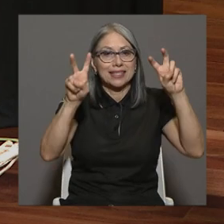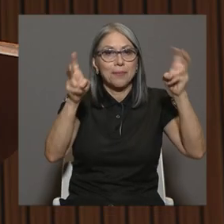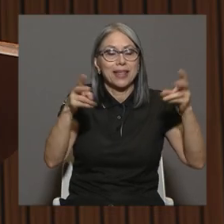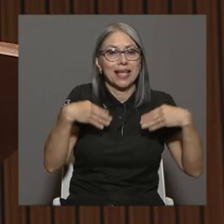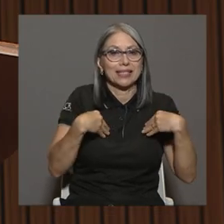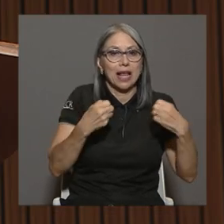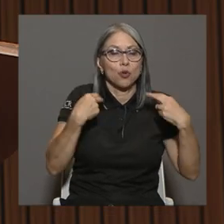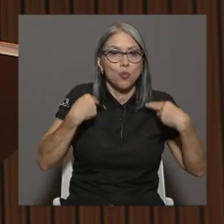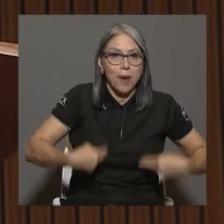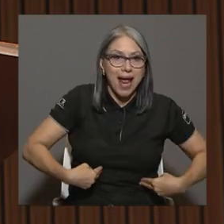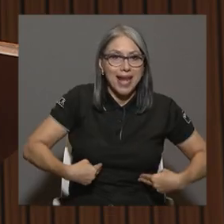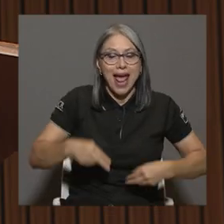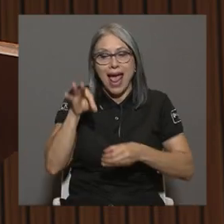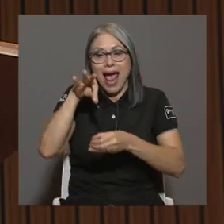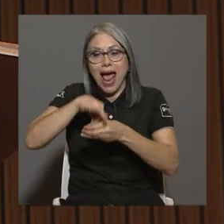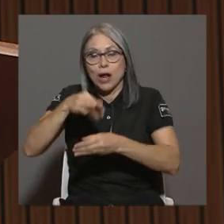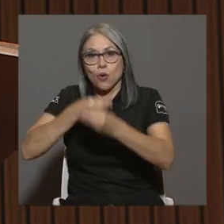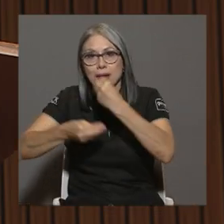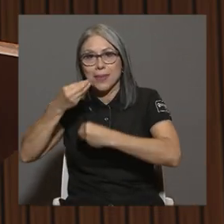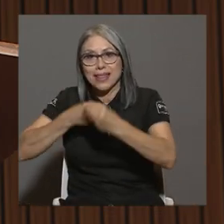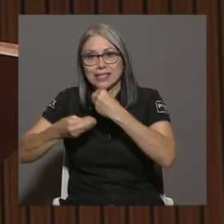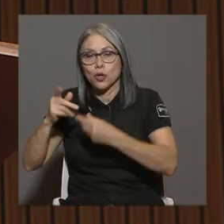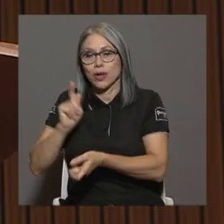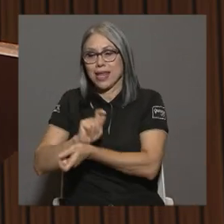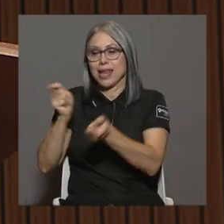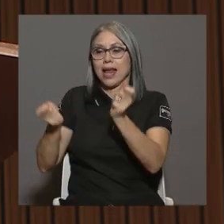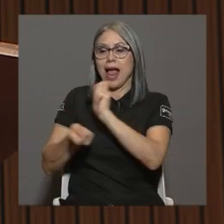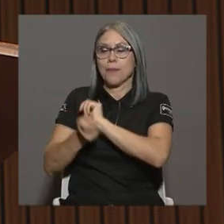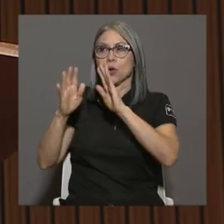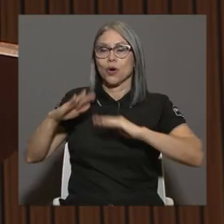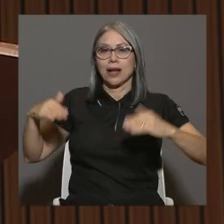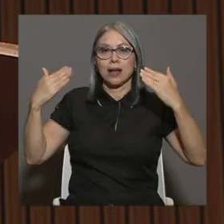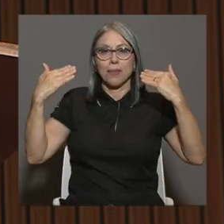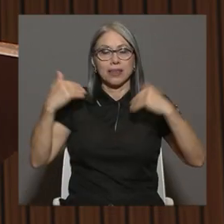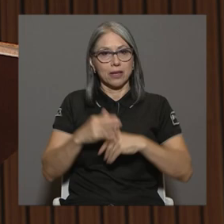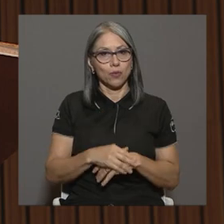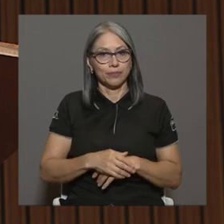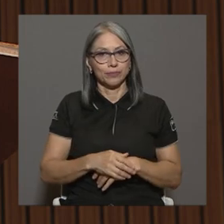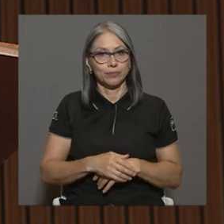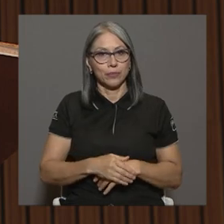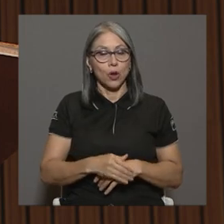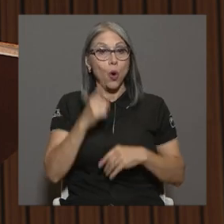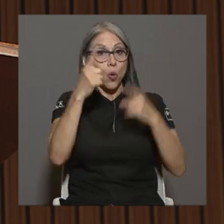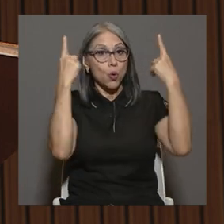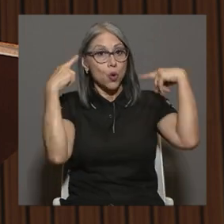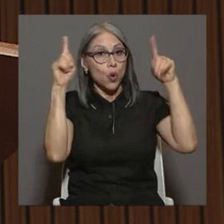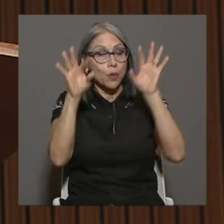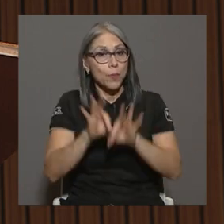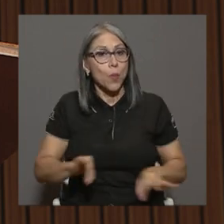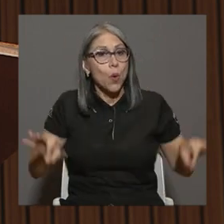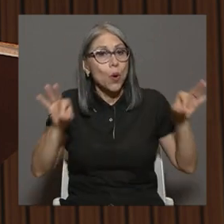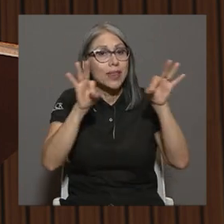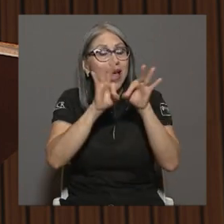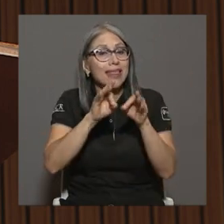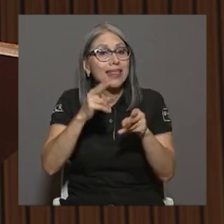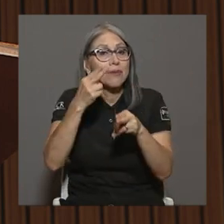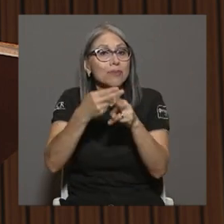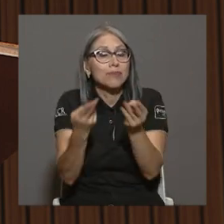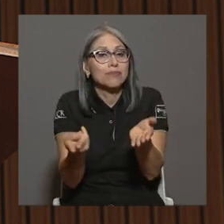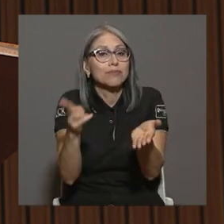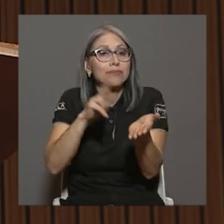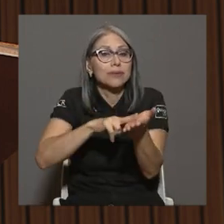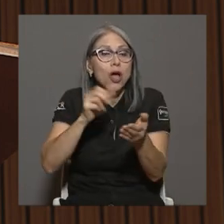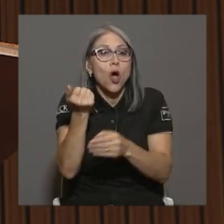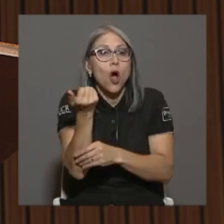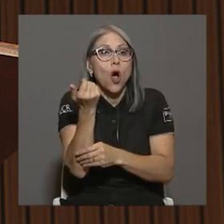humana, agroalimentación y cambio climático. Un logro destacado fue la inscripción de 11